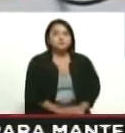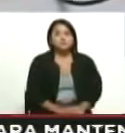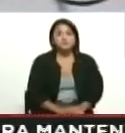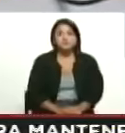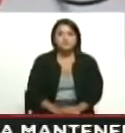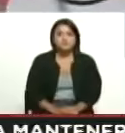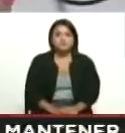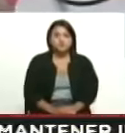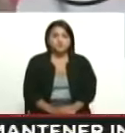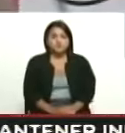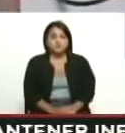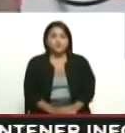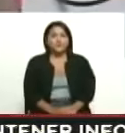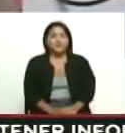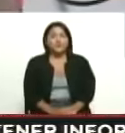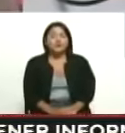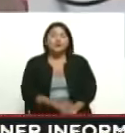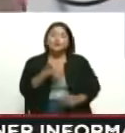Y